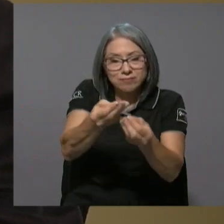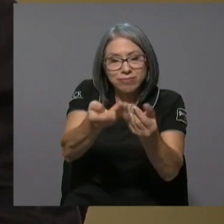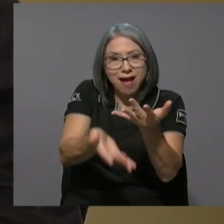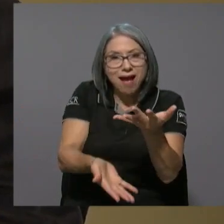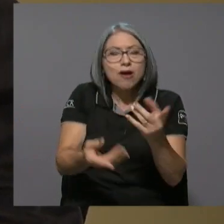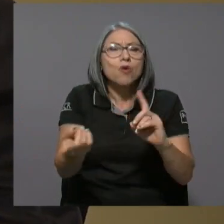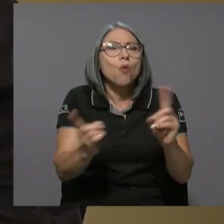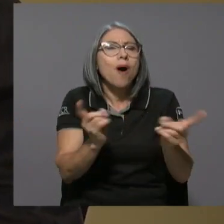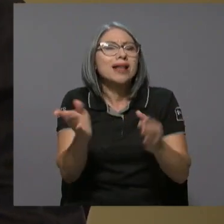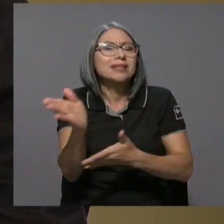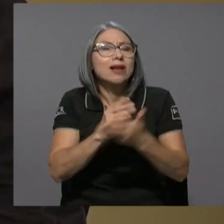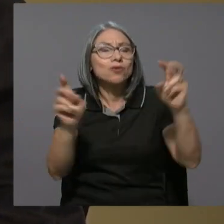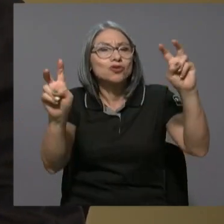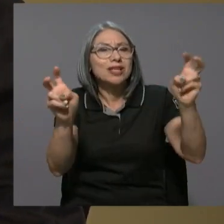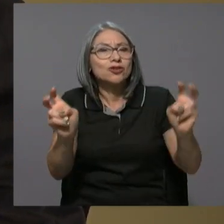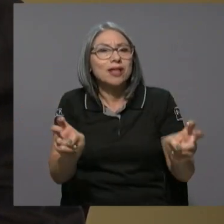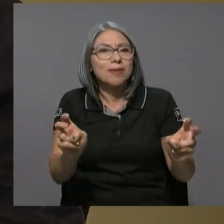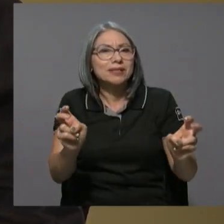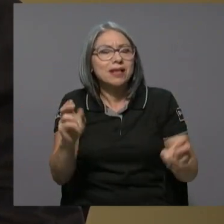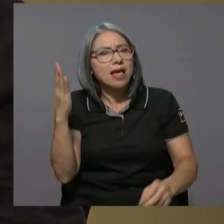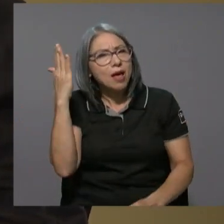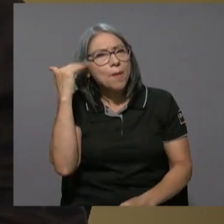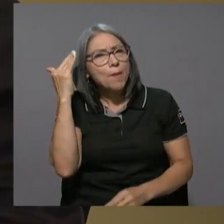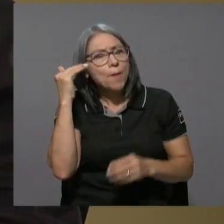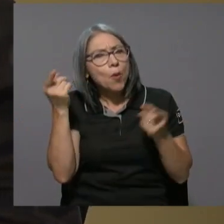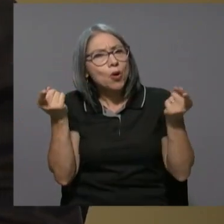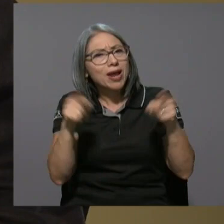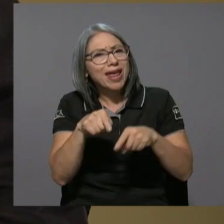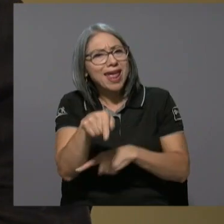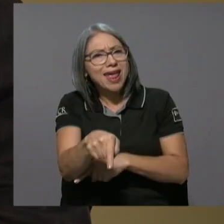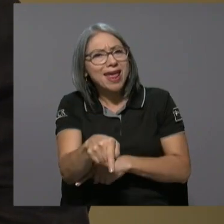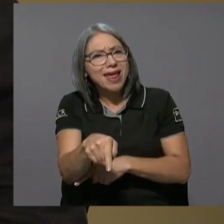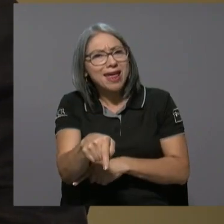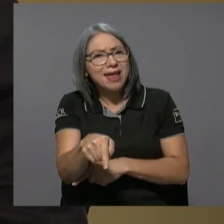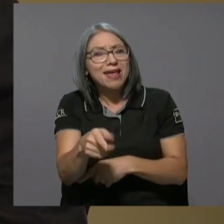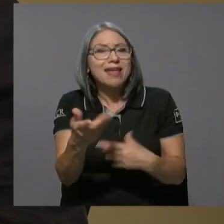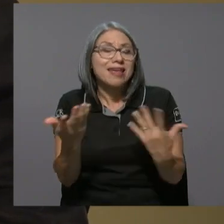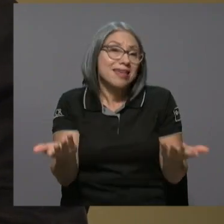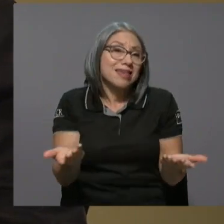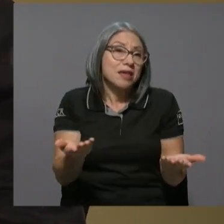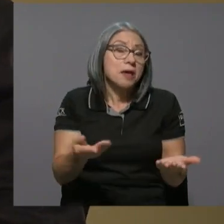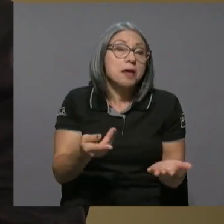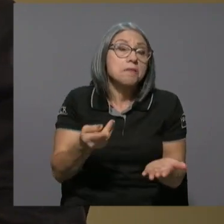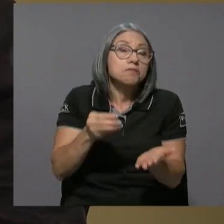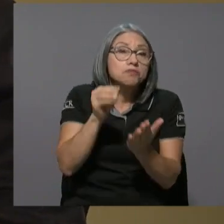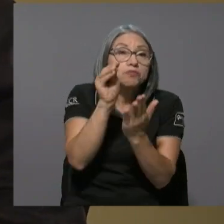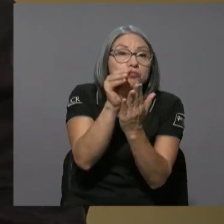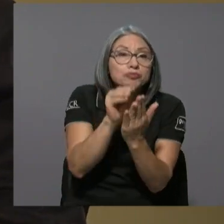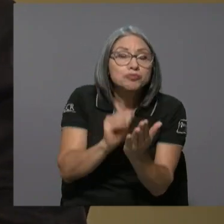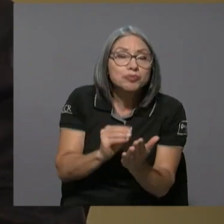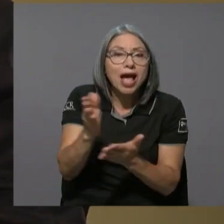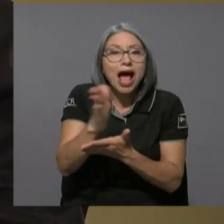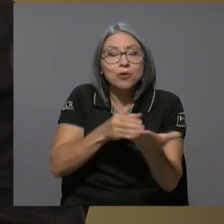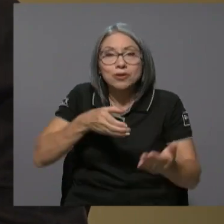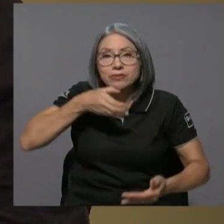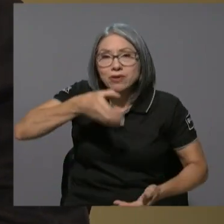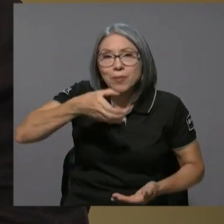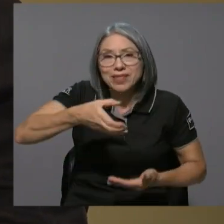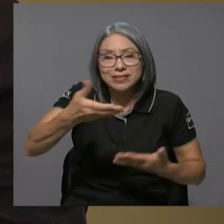de esos temas y por qué se presentan y plantear, digamos, algunas recomendaciones en ese sentido,